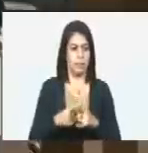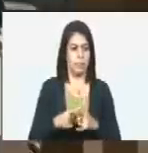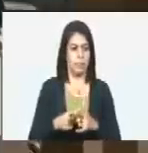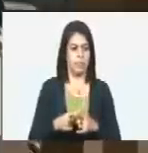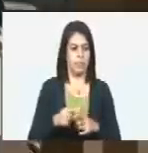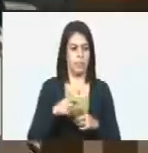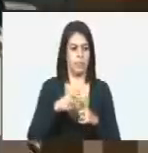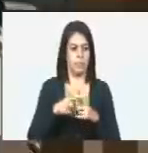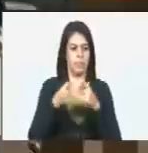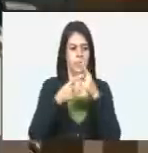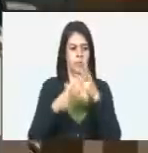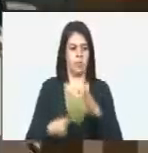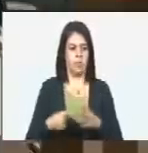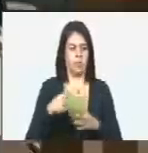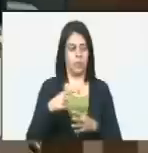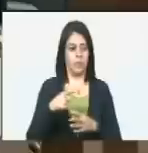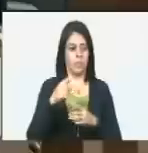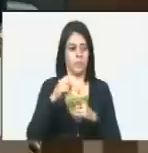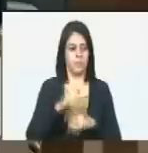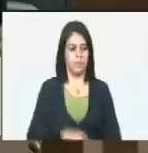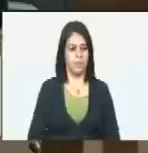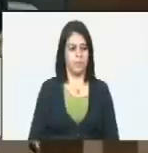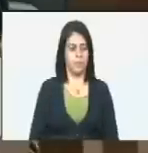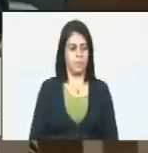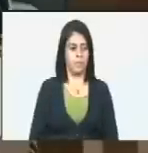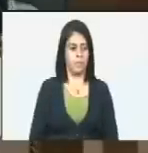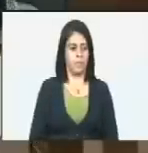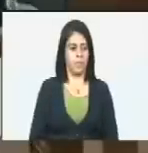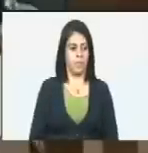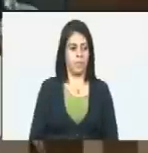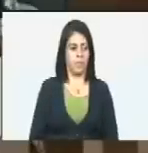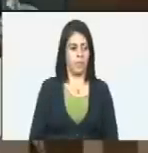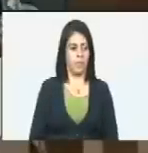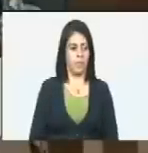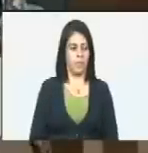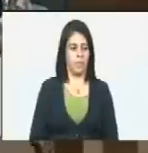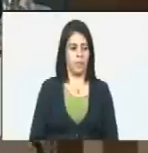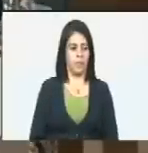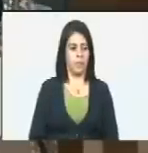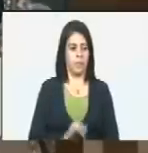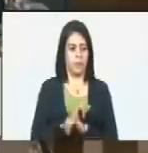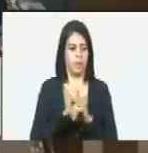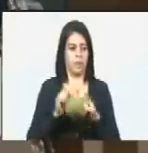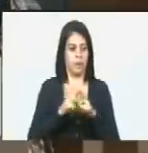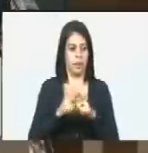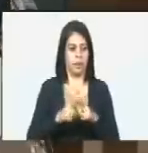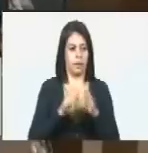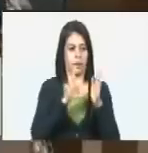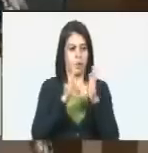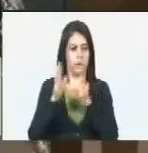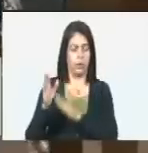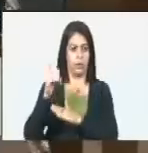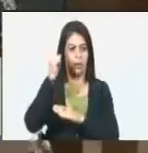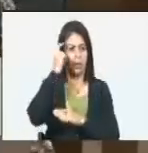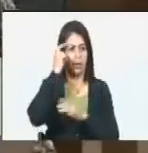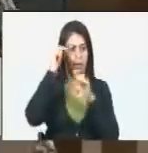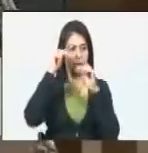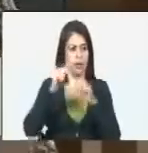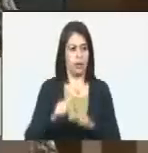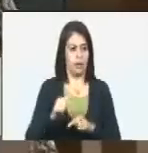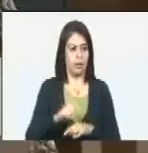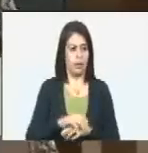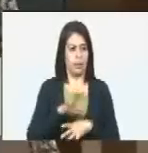otros momentos. Y termina el orden del día con una